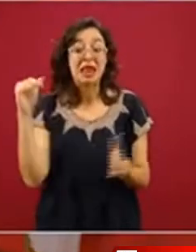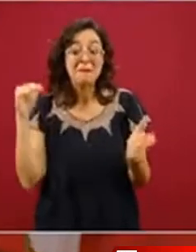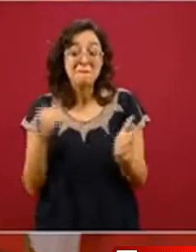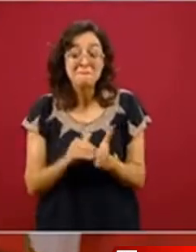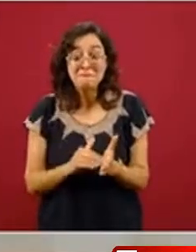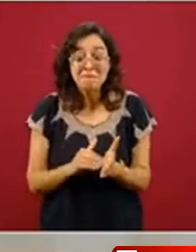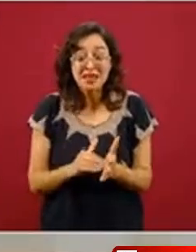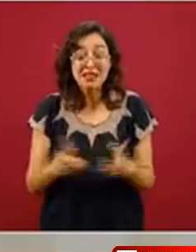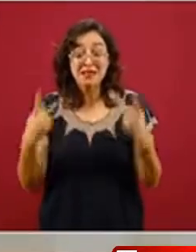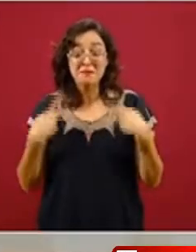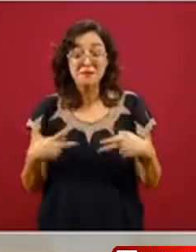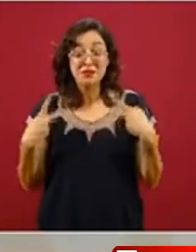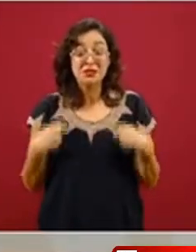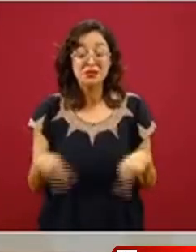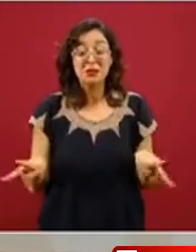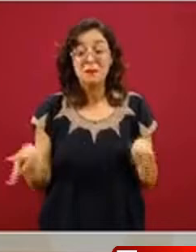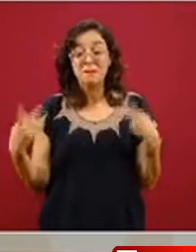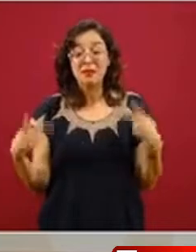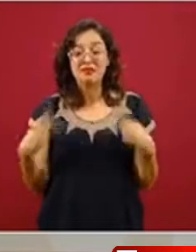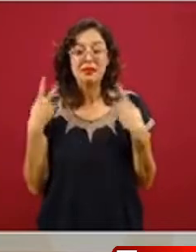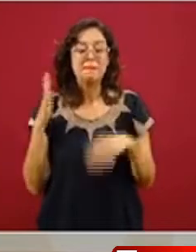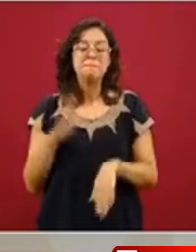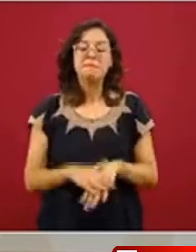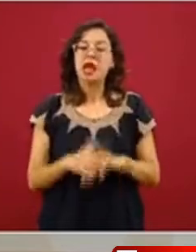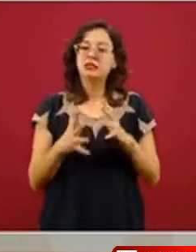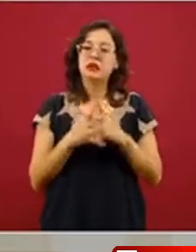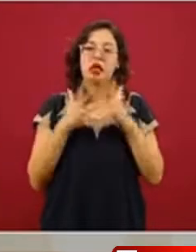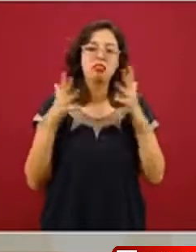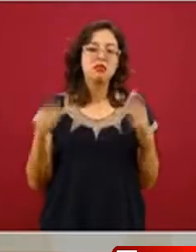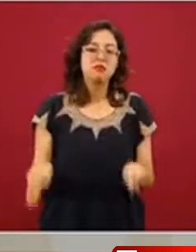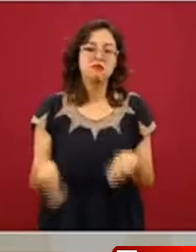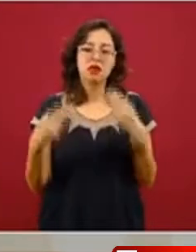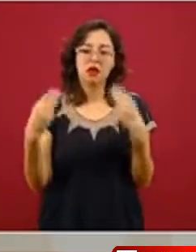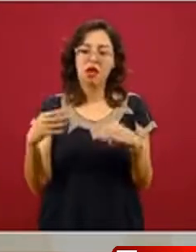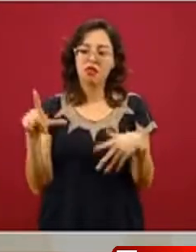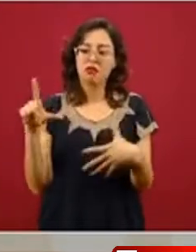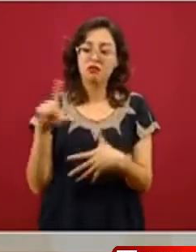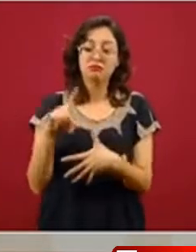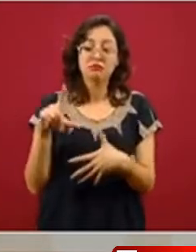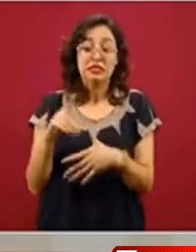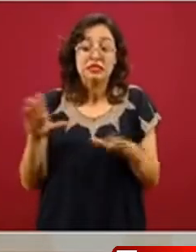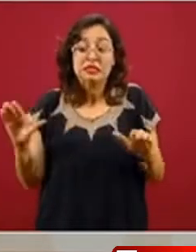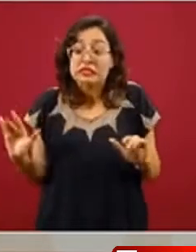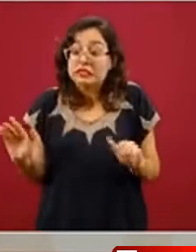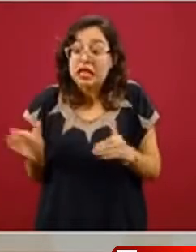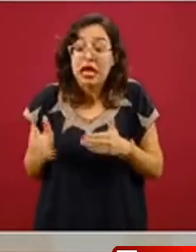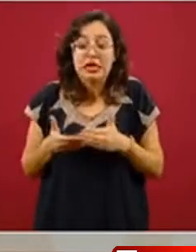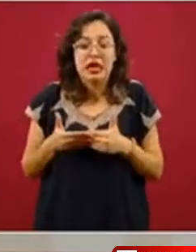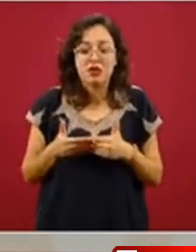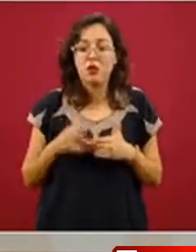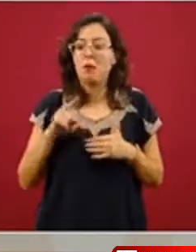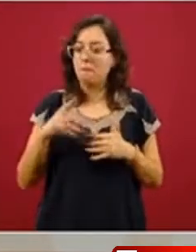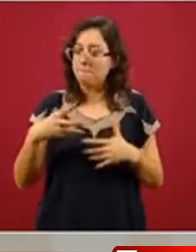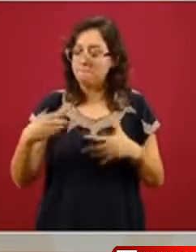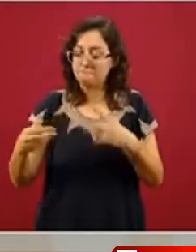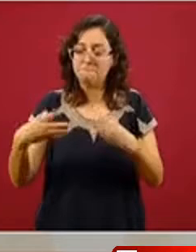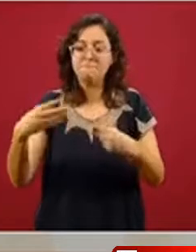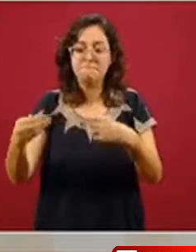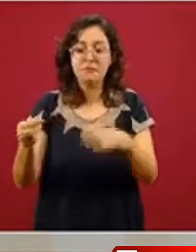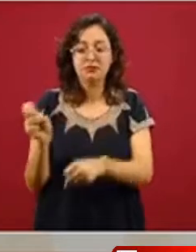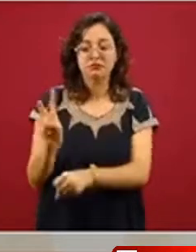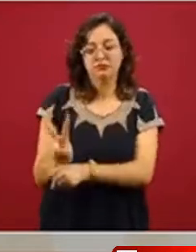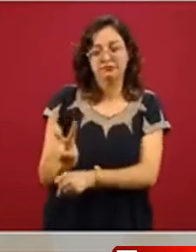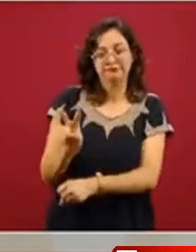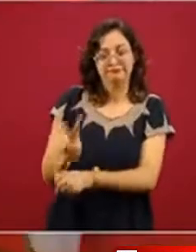es el más grande de América Latina, que tiene una comunidad cerrada, y ese brote, por lo tanto, requiere